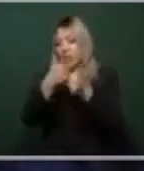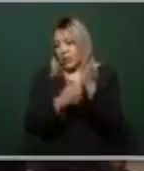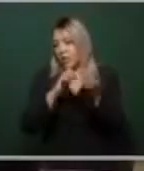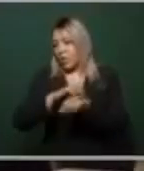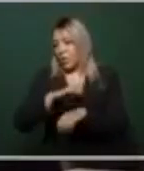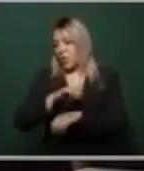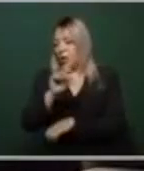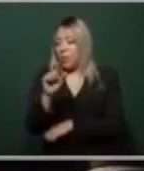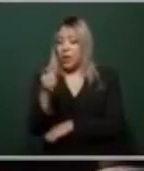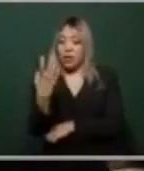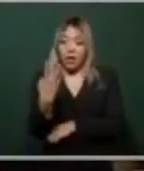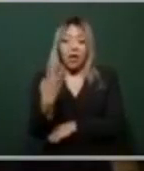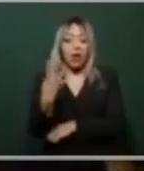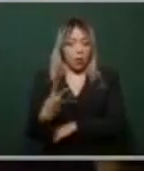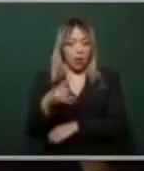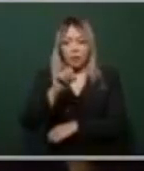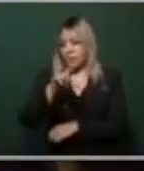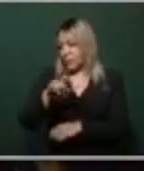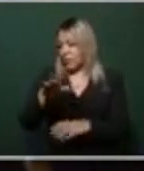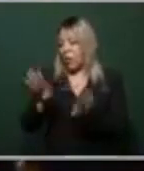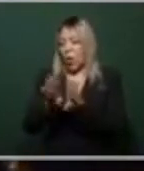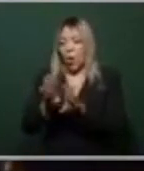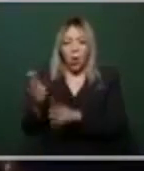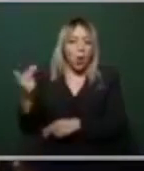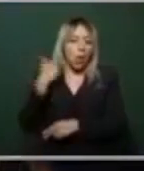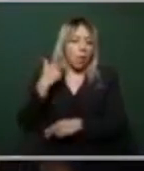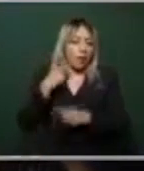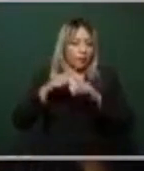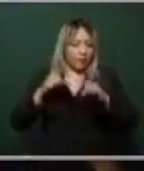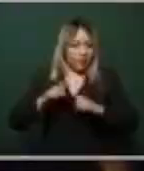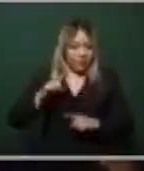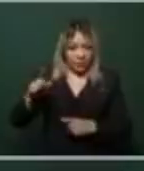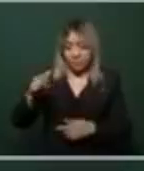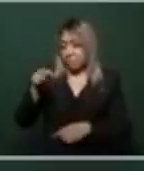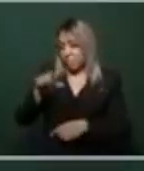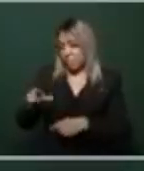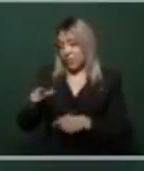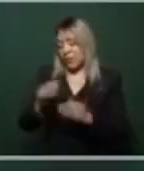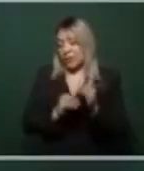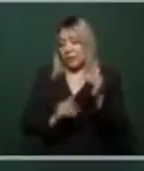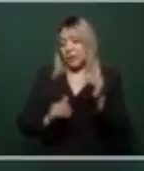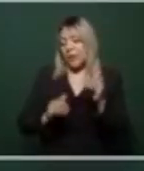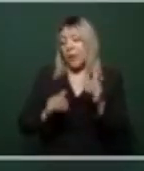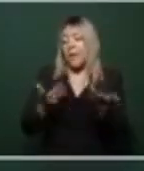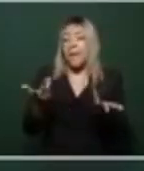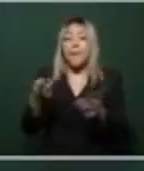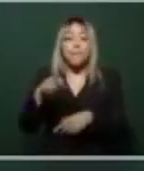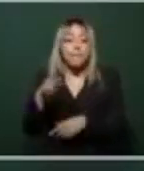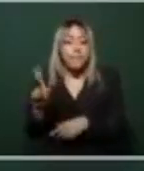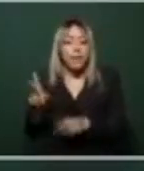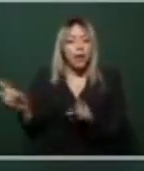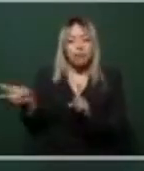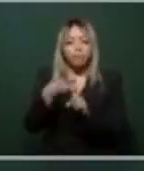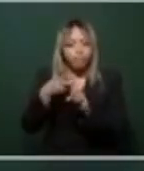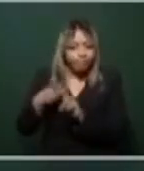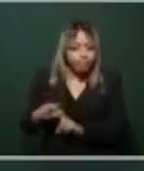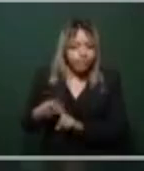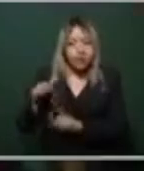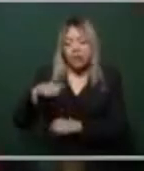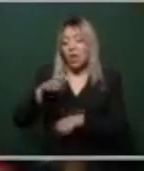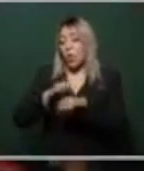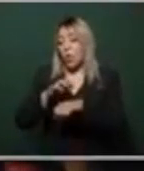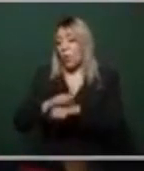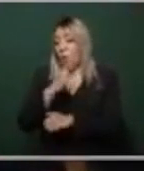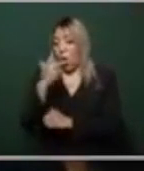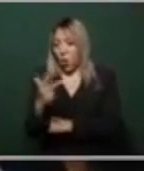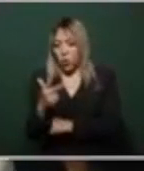esto en homicidios dolosos. Esto, bueno, no entramos ni siquiera en los primeros 10 lugares. Pero en cuanto a secuestro, estamos en el lugar número